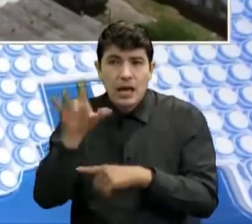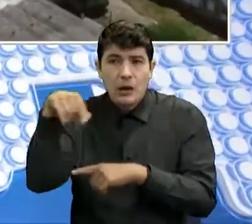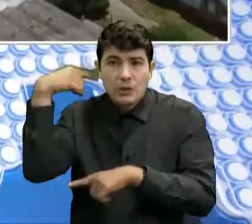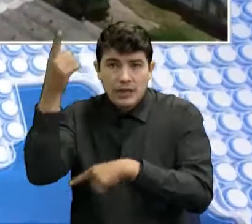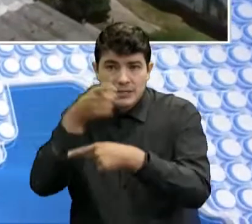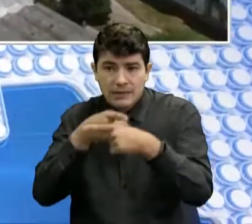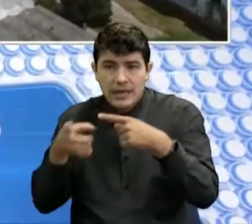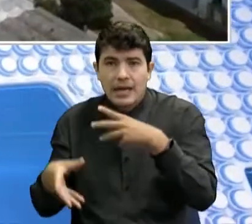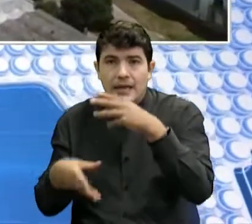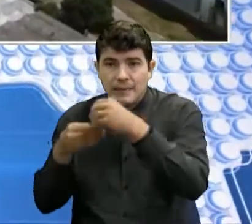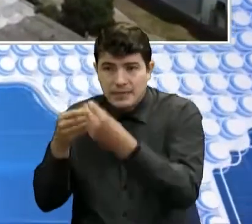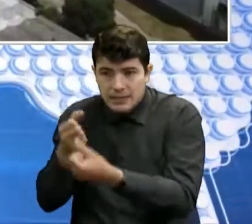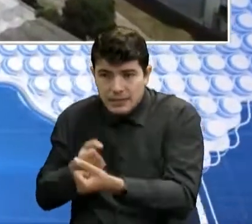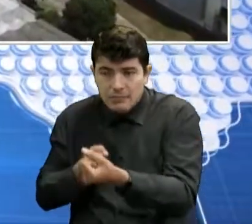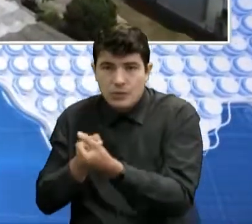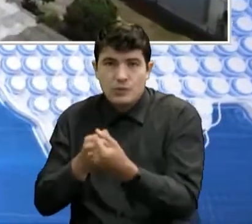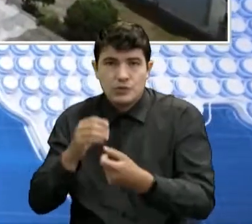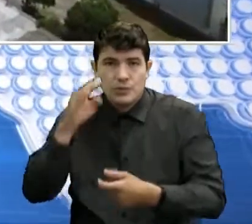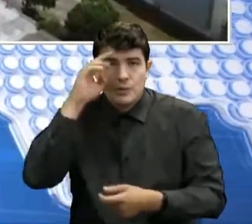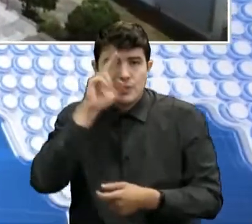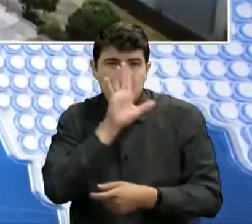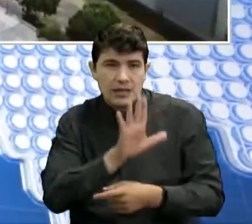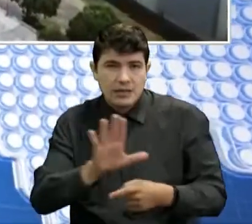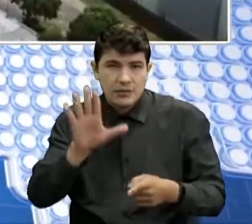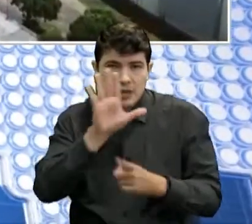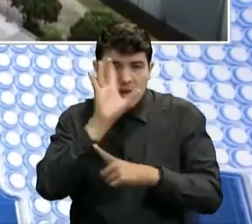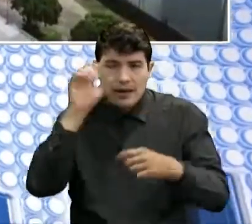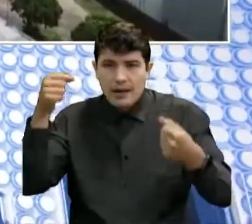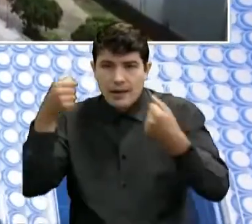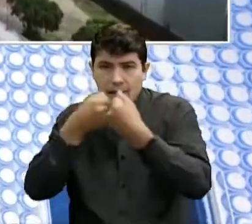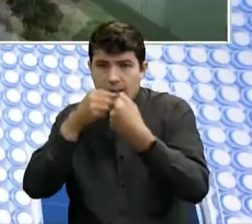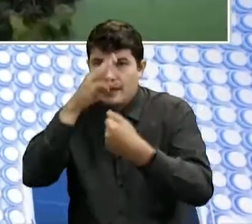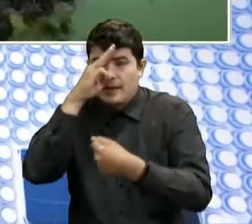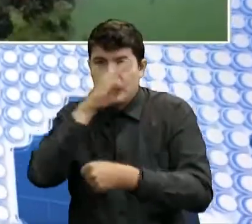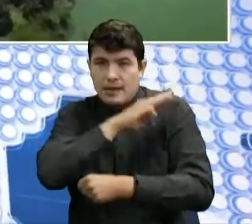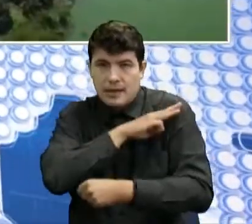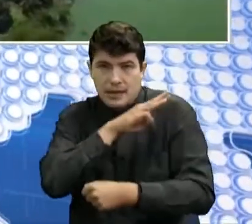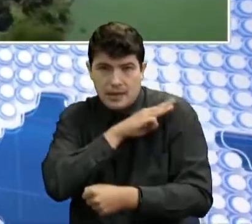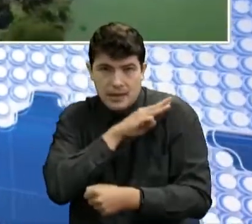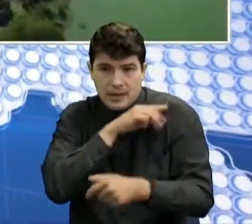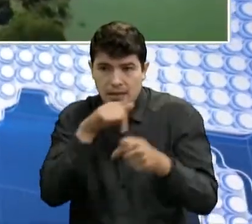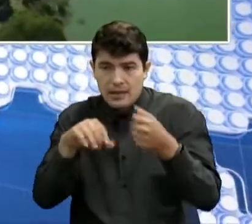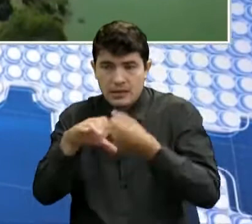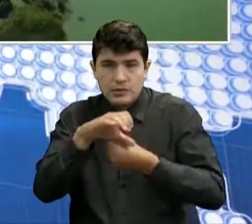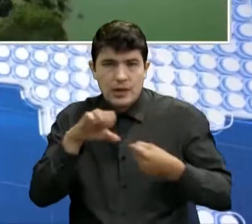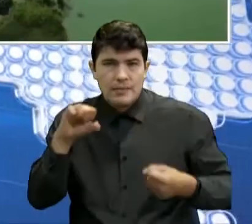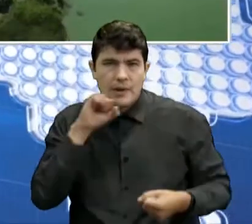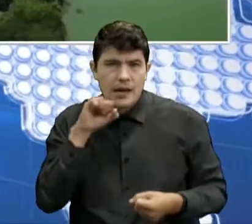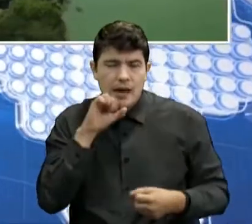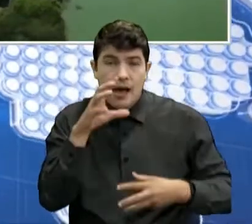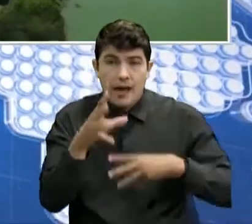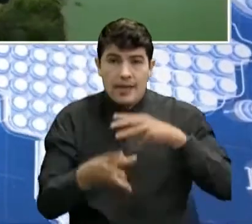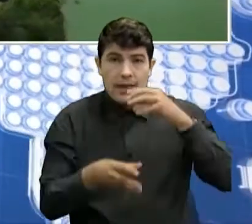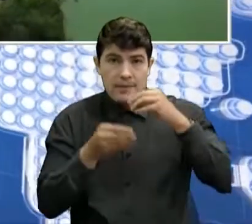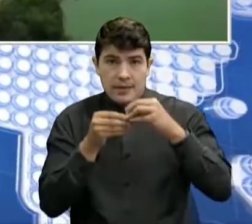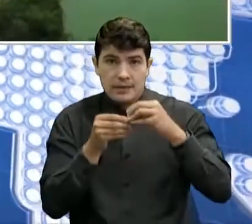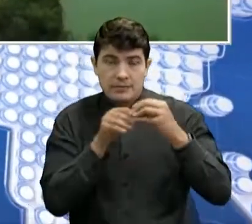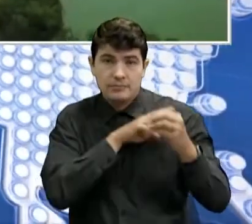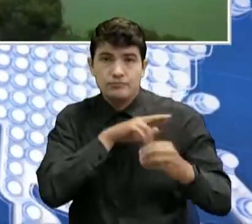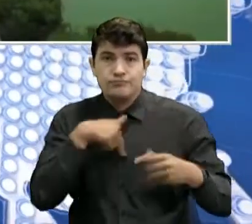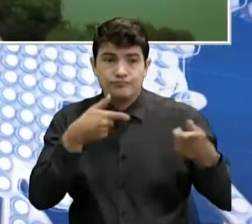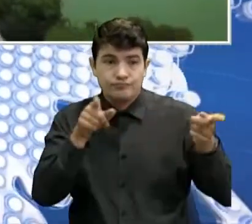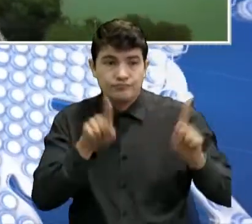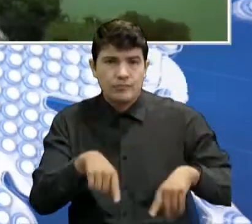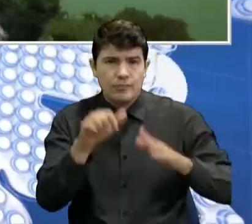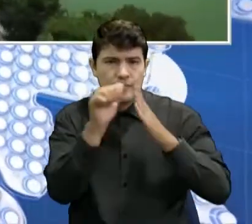vehículos. Vamos a activar la policía, el ejército en la unidad motorizada de Barranca Bermeja. Pero además de eso, estamos con programas